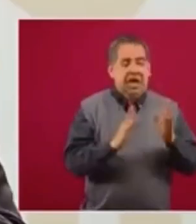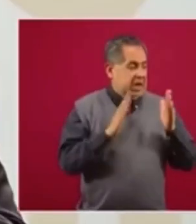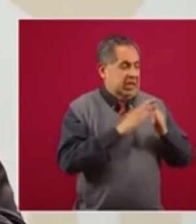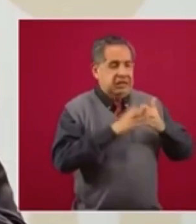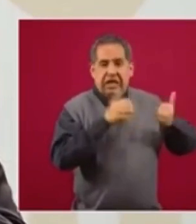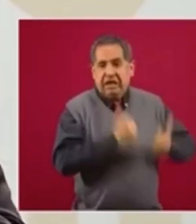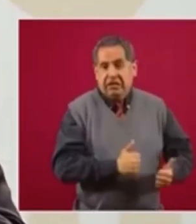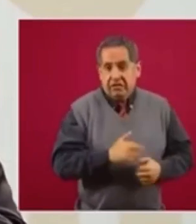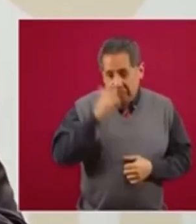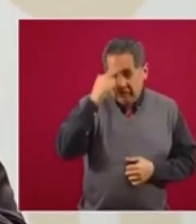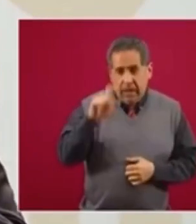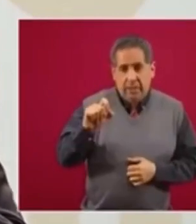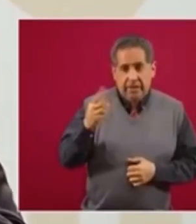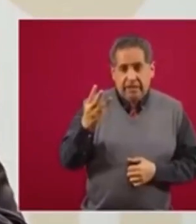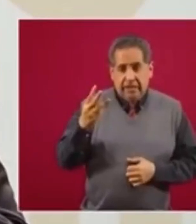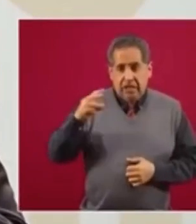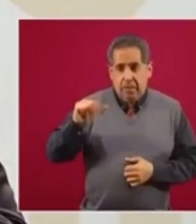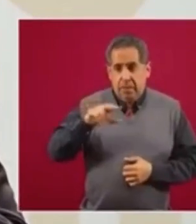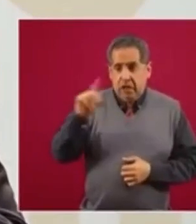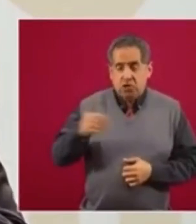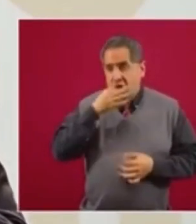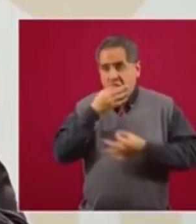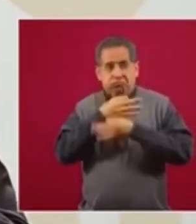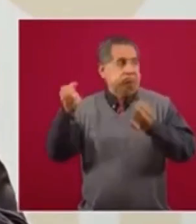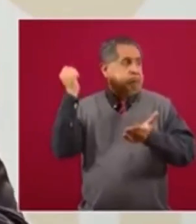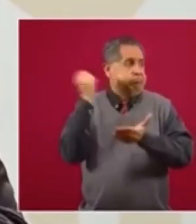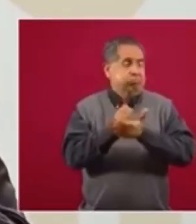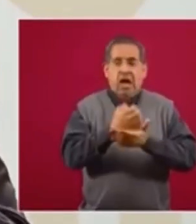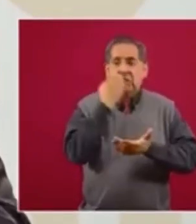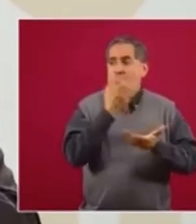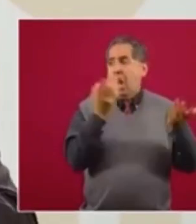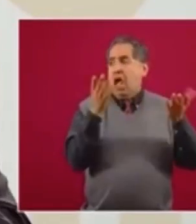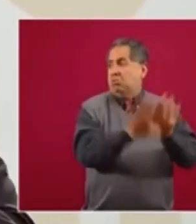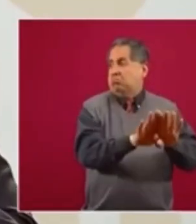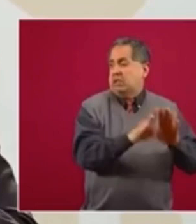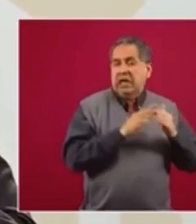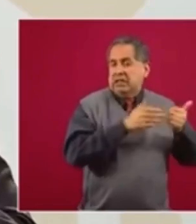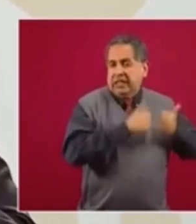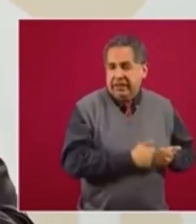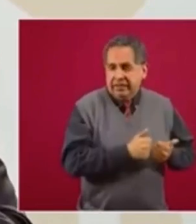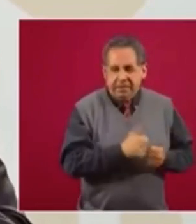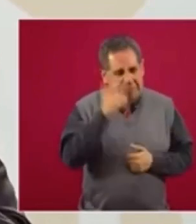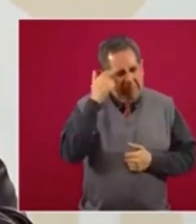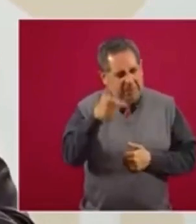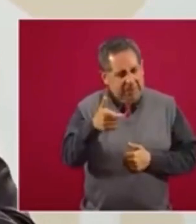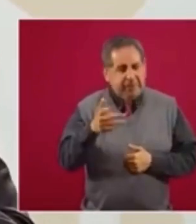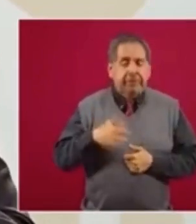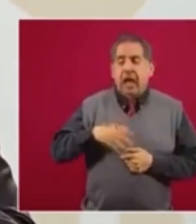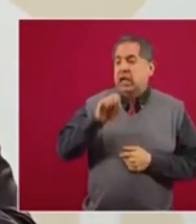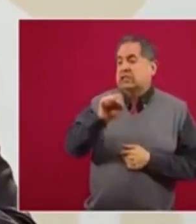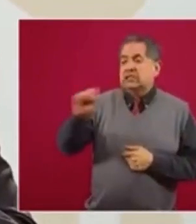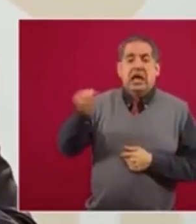que el 23 de marzo se decretó el receso escolar. Según se nos ha explicado por parte de la Secretaría de